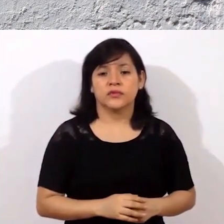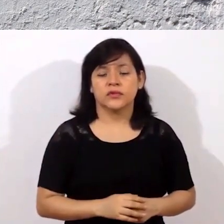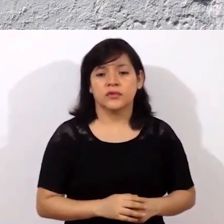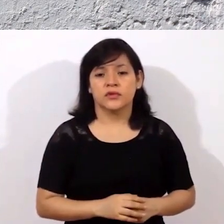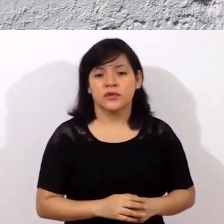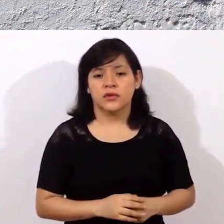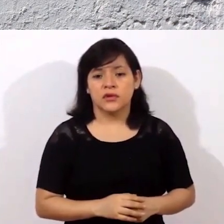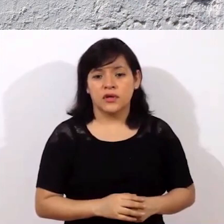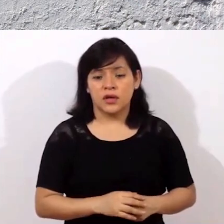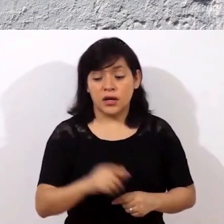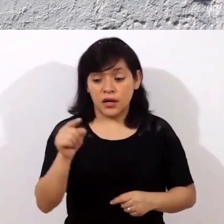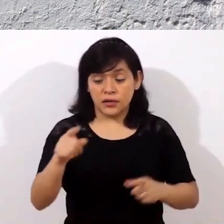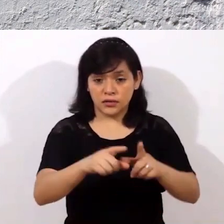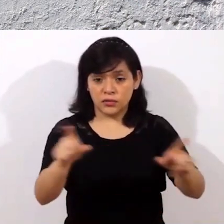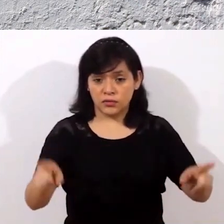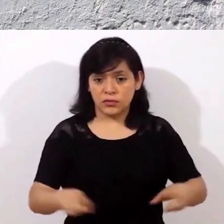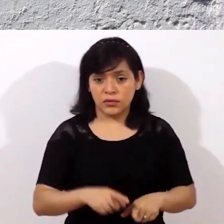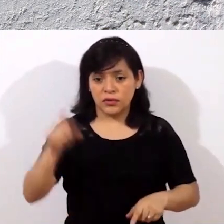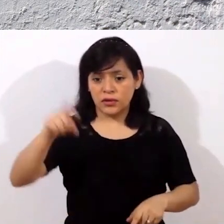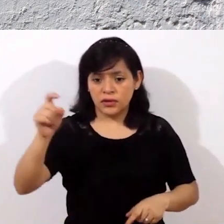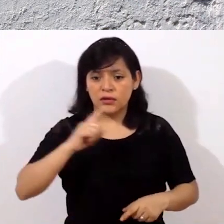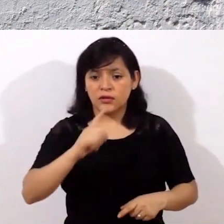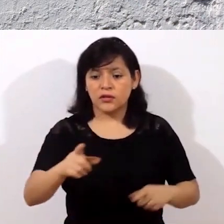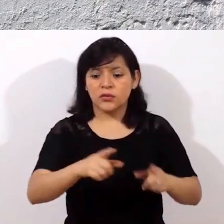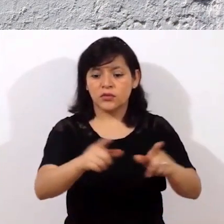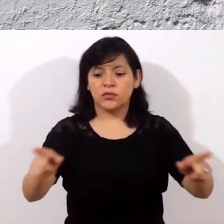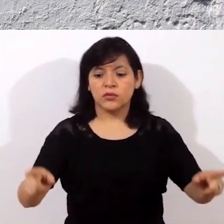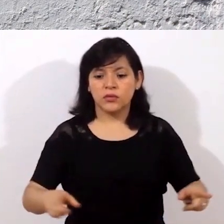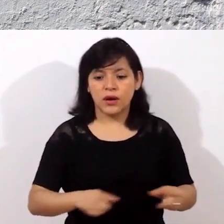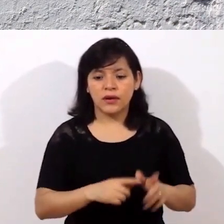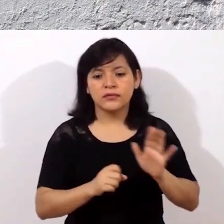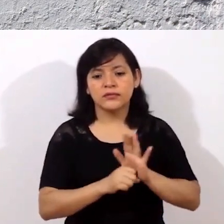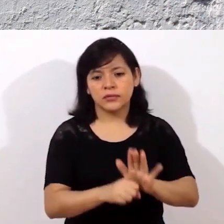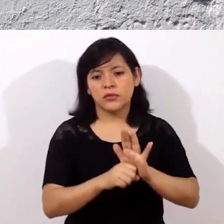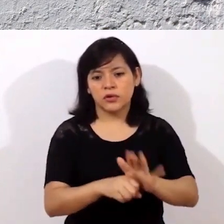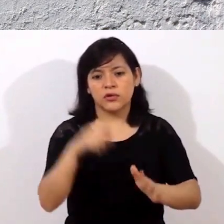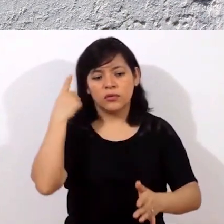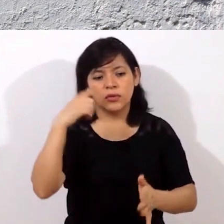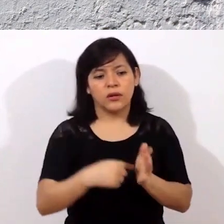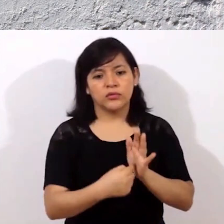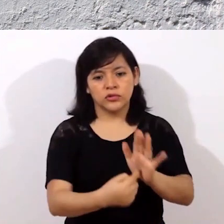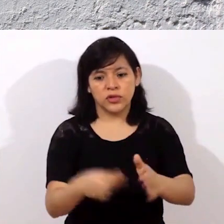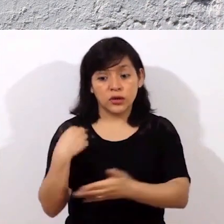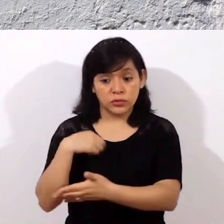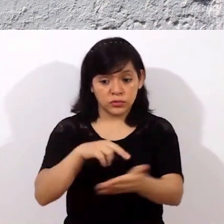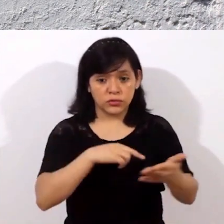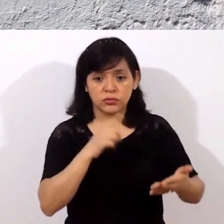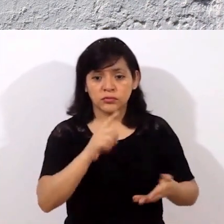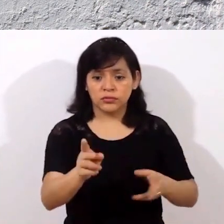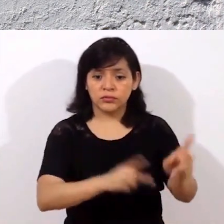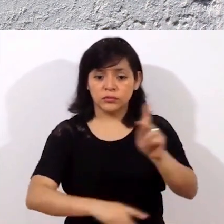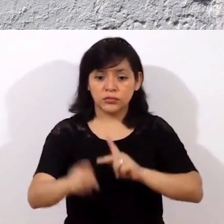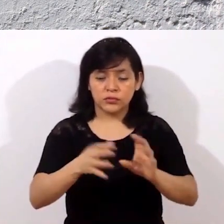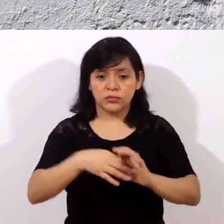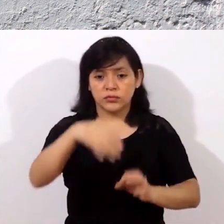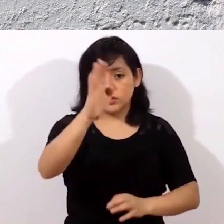lugar simbólico para decir, somos el pueblo de Dios, pertenecemos al pueblo de Dios. Pero ahora Gilgal, allí entre